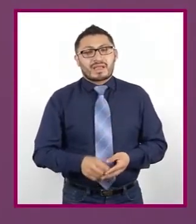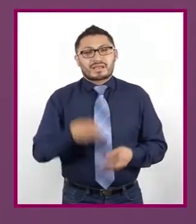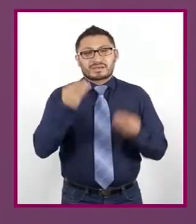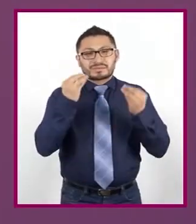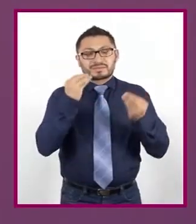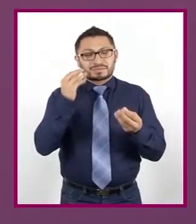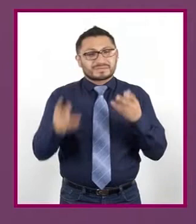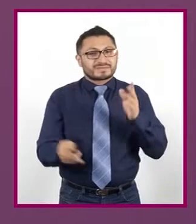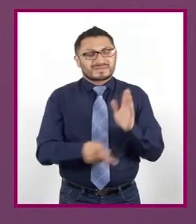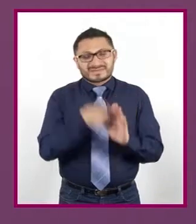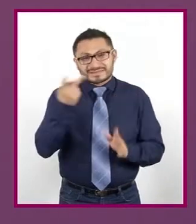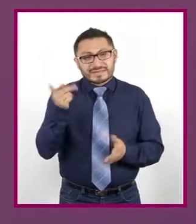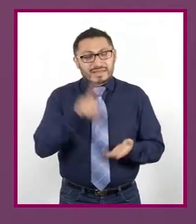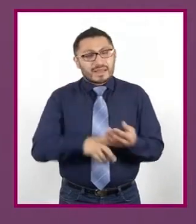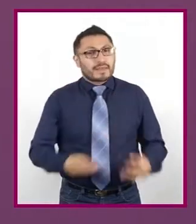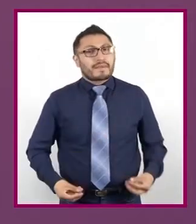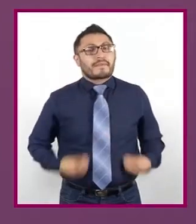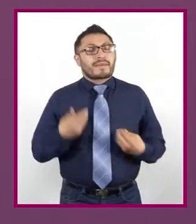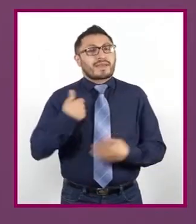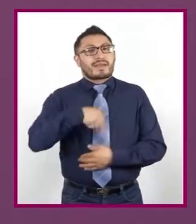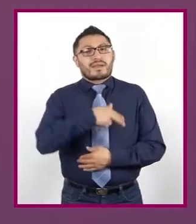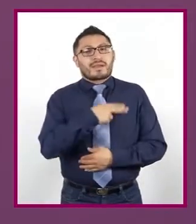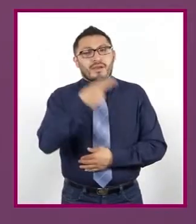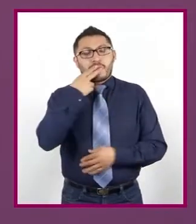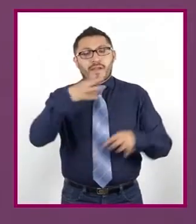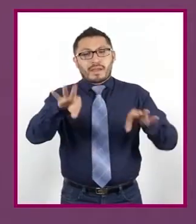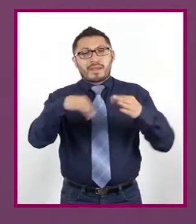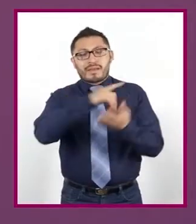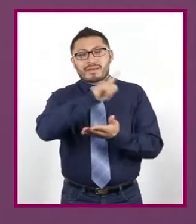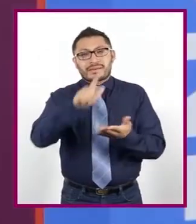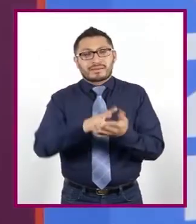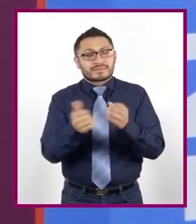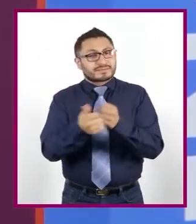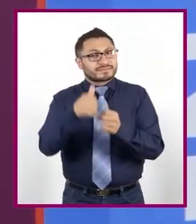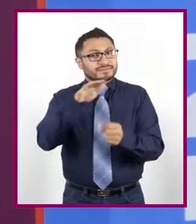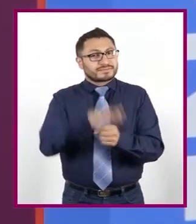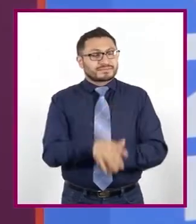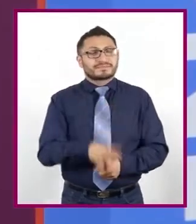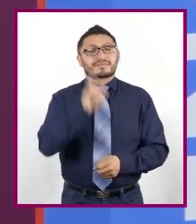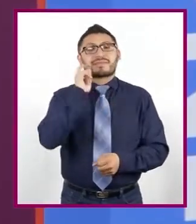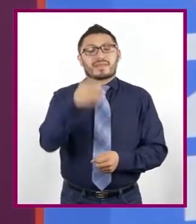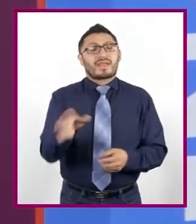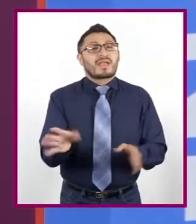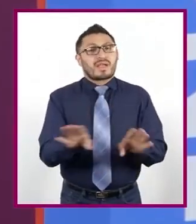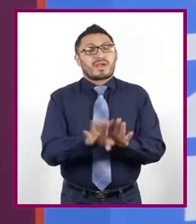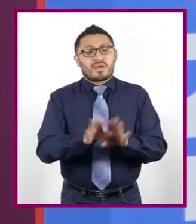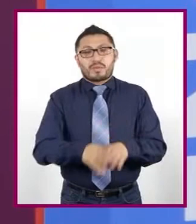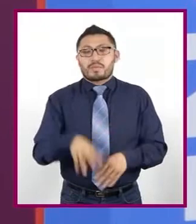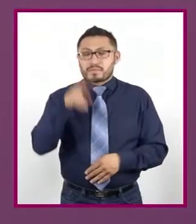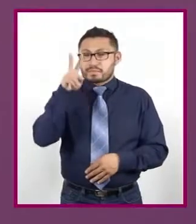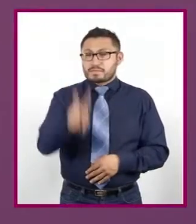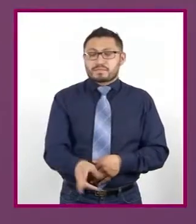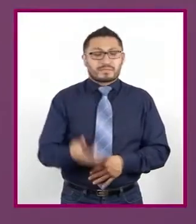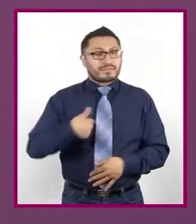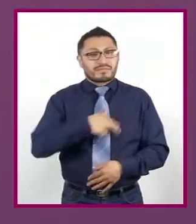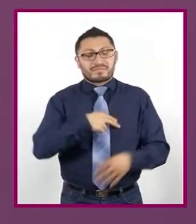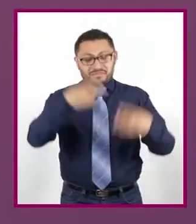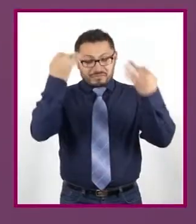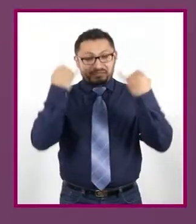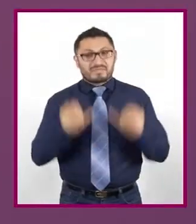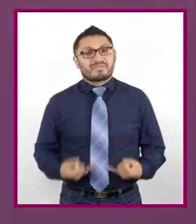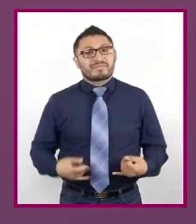momentos de nuestra vida tenemos que usar documentos legales y administrativos que dan fe de nuestra identidad,